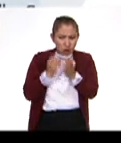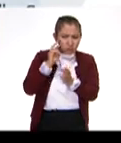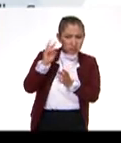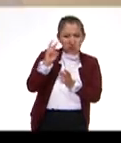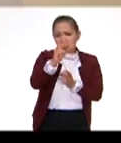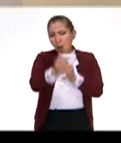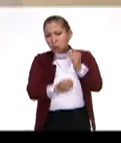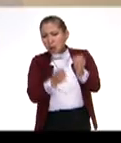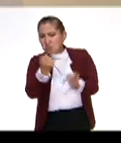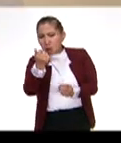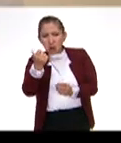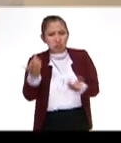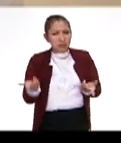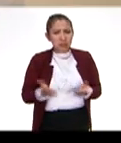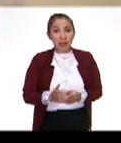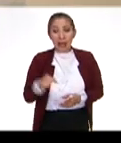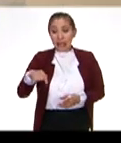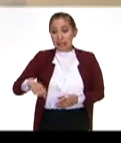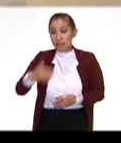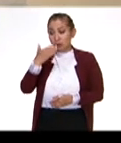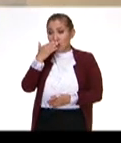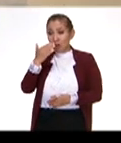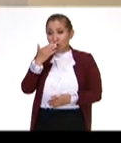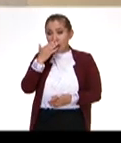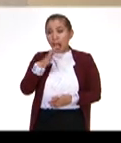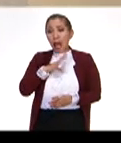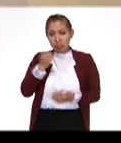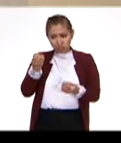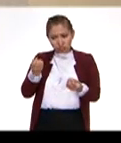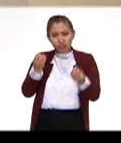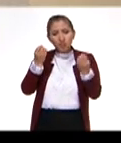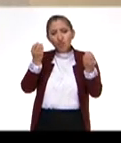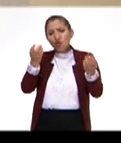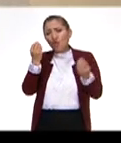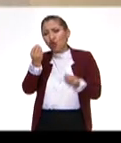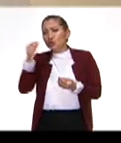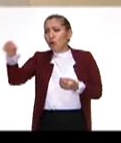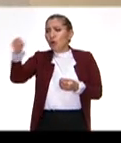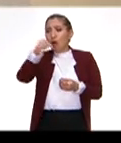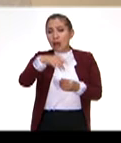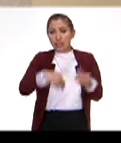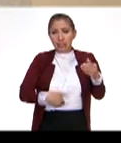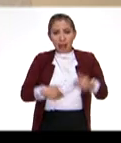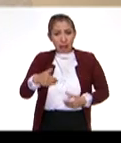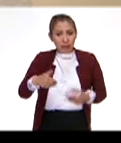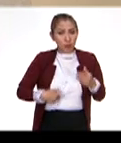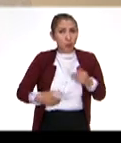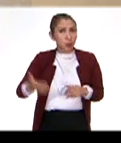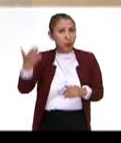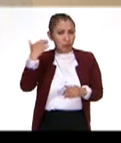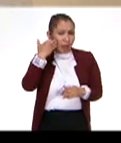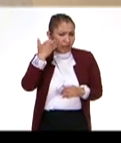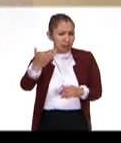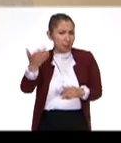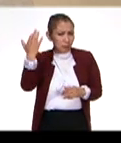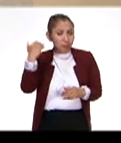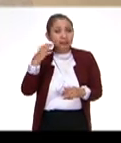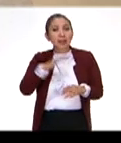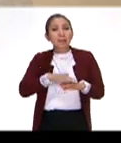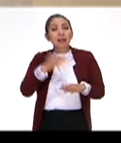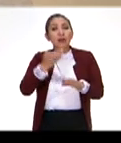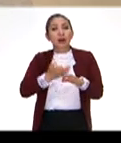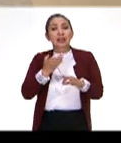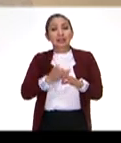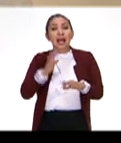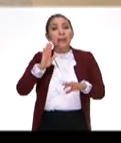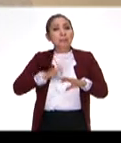escena? En Sonora hay una efervescencia en el teatro desde hace rato, y sobre todo ahorita